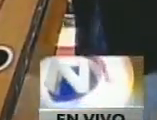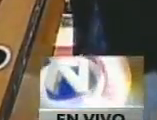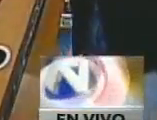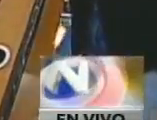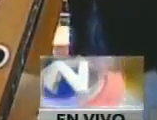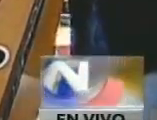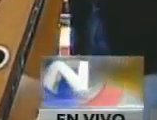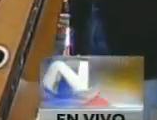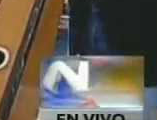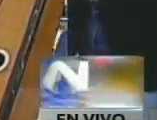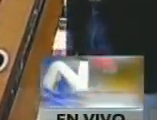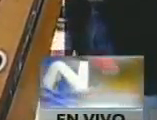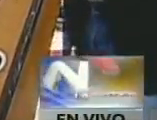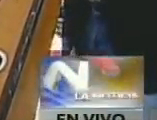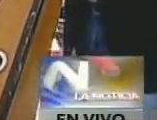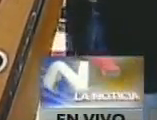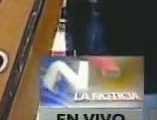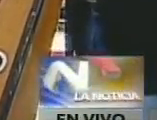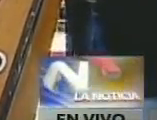luchaste